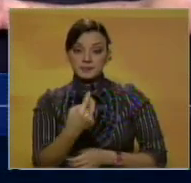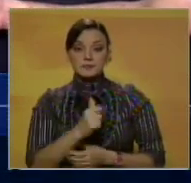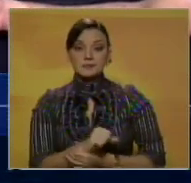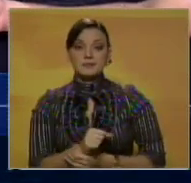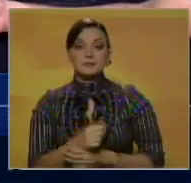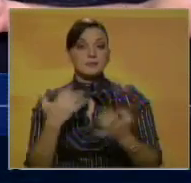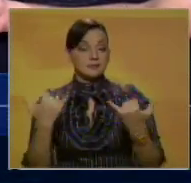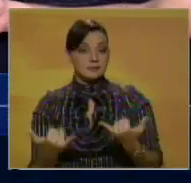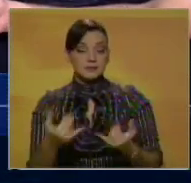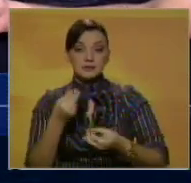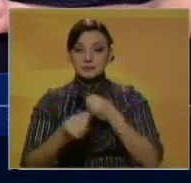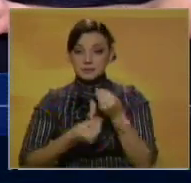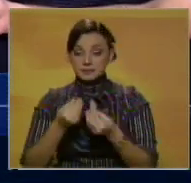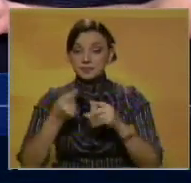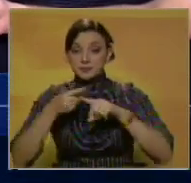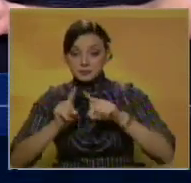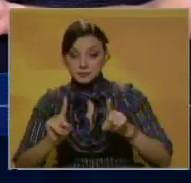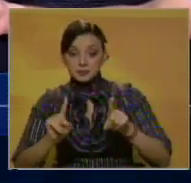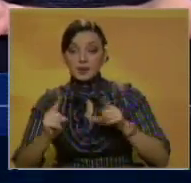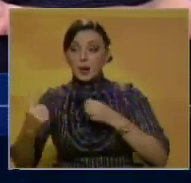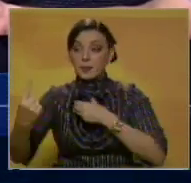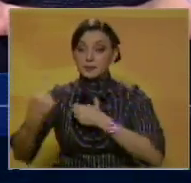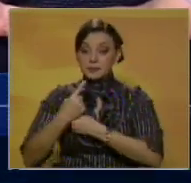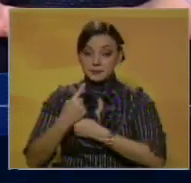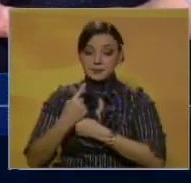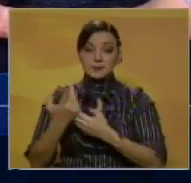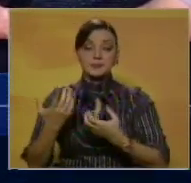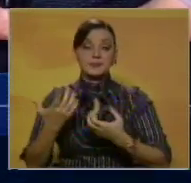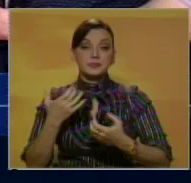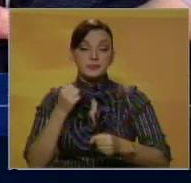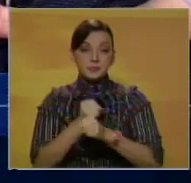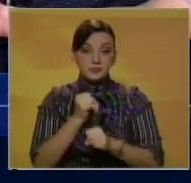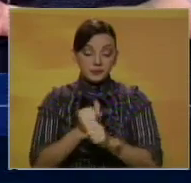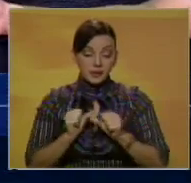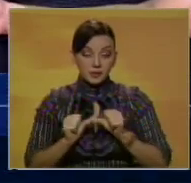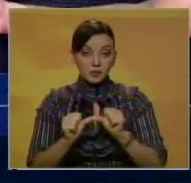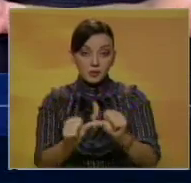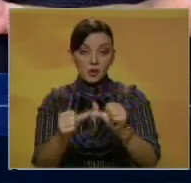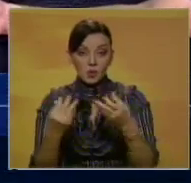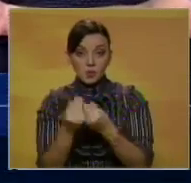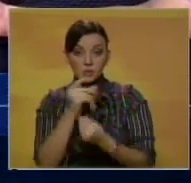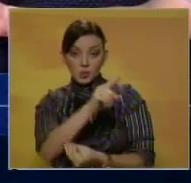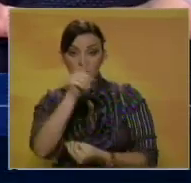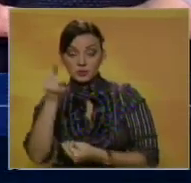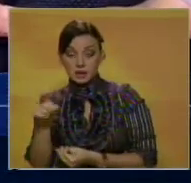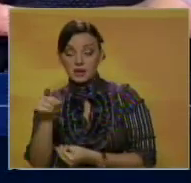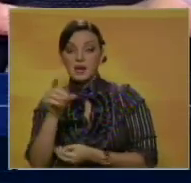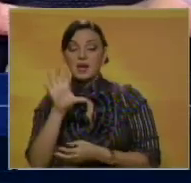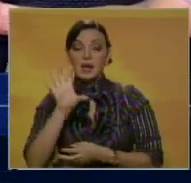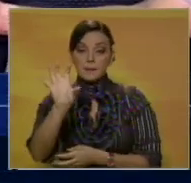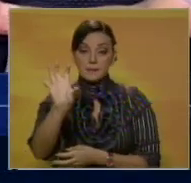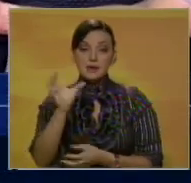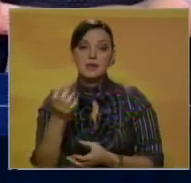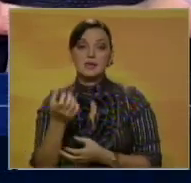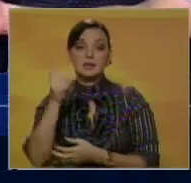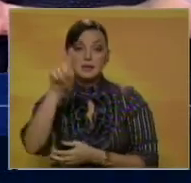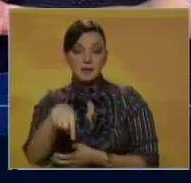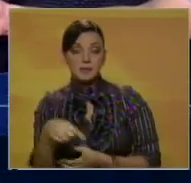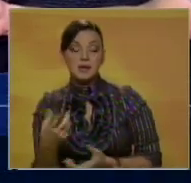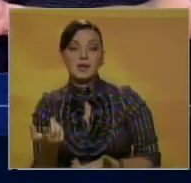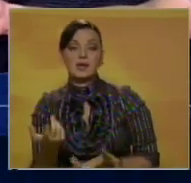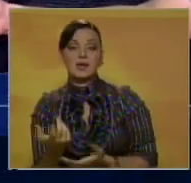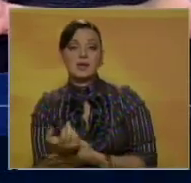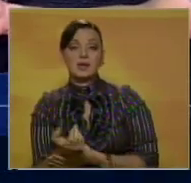que ya ocurrió. Sin embargo, me obliga a seguir trabajando junto con ustedes por el país y para